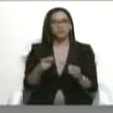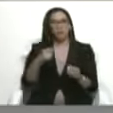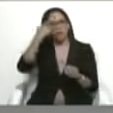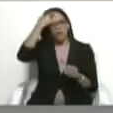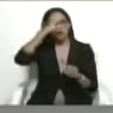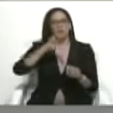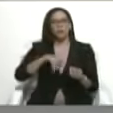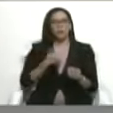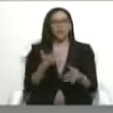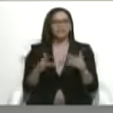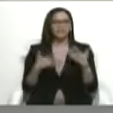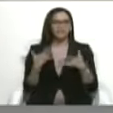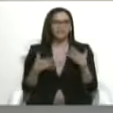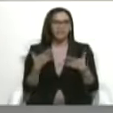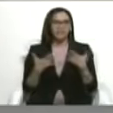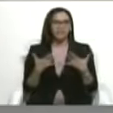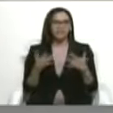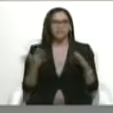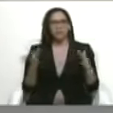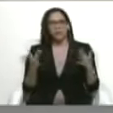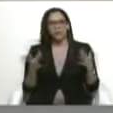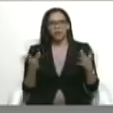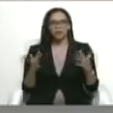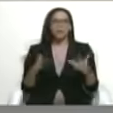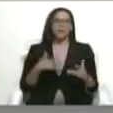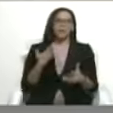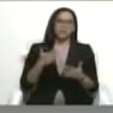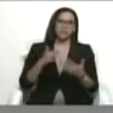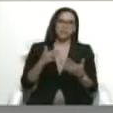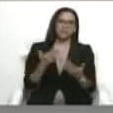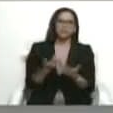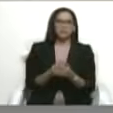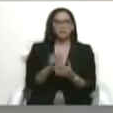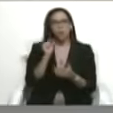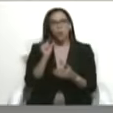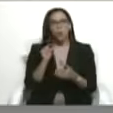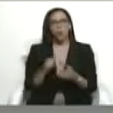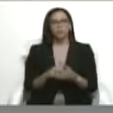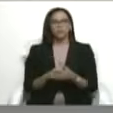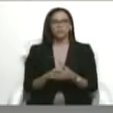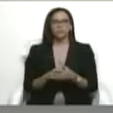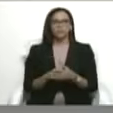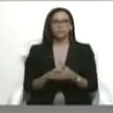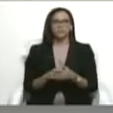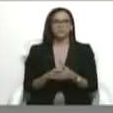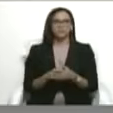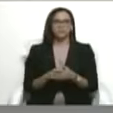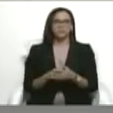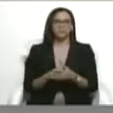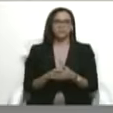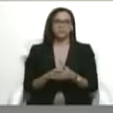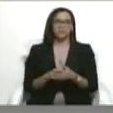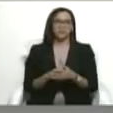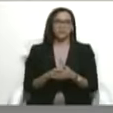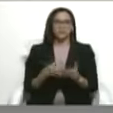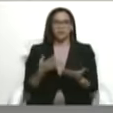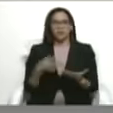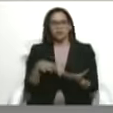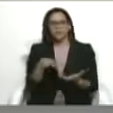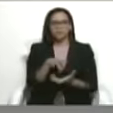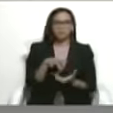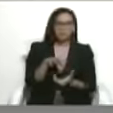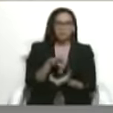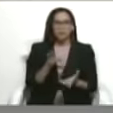que quizás puede sentirse temerosa, puede sentirse nerviosa, puede sentirse un poco afectada por estos planes